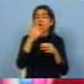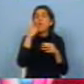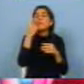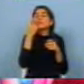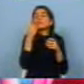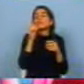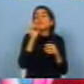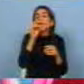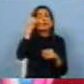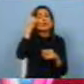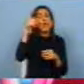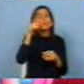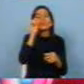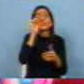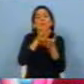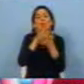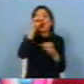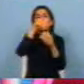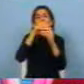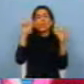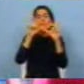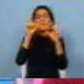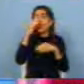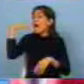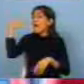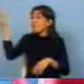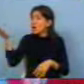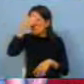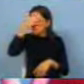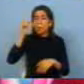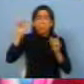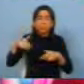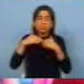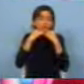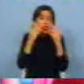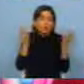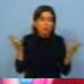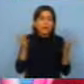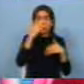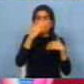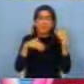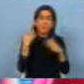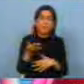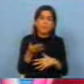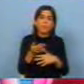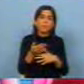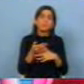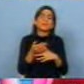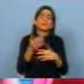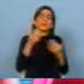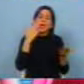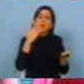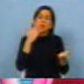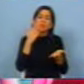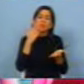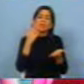veo en televisión, porque laburo de esto. Después empezó a sacarse, empezar a zigzaguear por distintos andariveles,